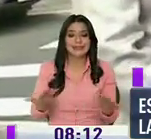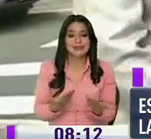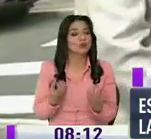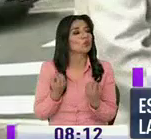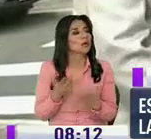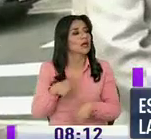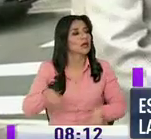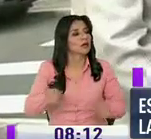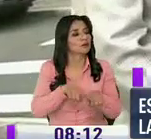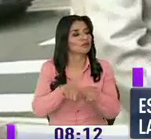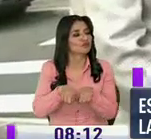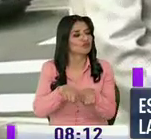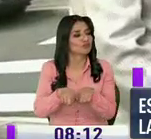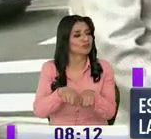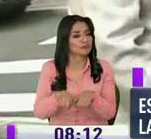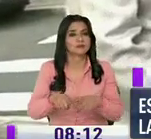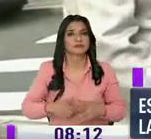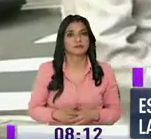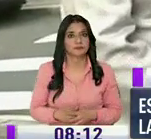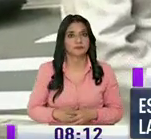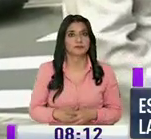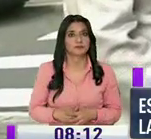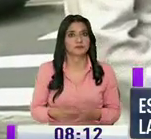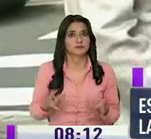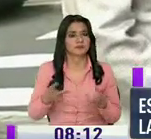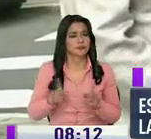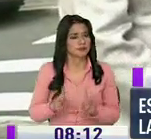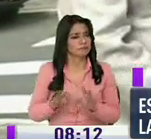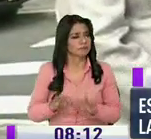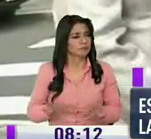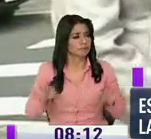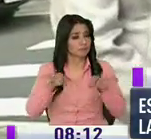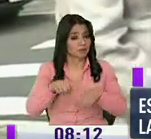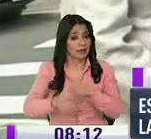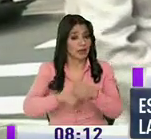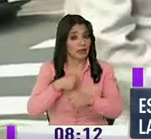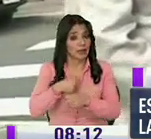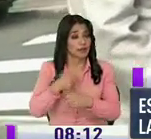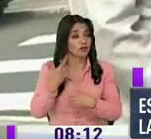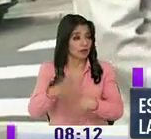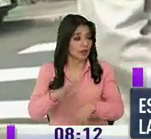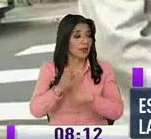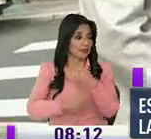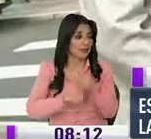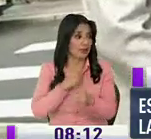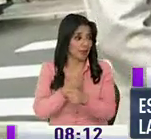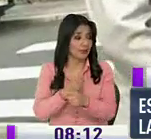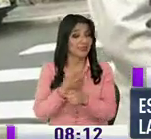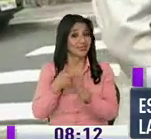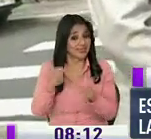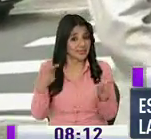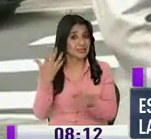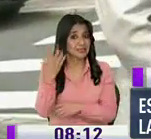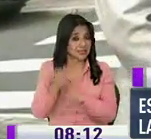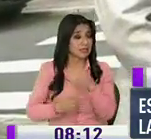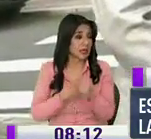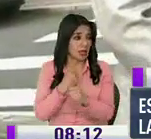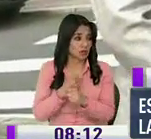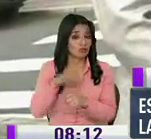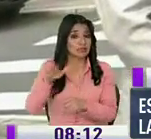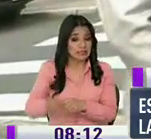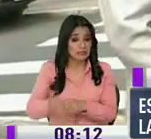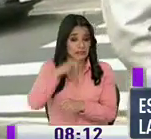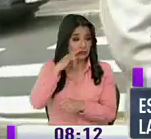realizar estas carreras? Y también mencionar algo muy importante, este año ya la edad promedio es desde los 15 años en adelante por normas de